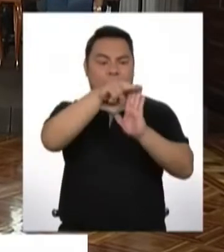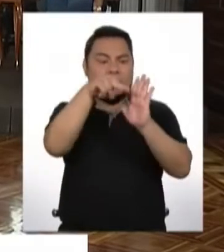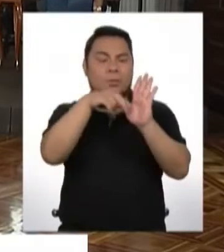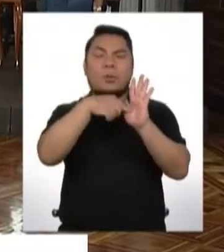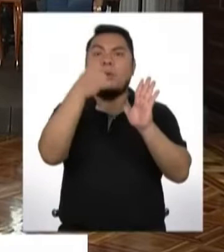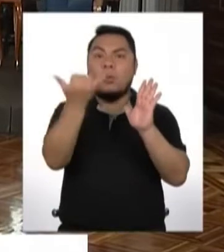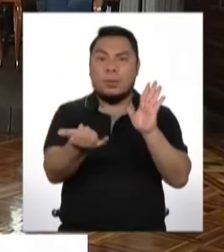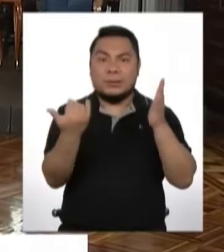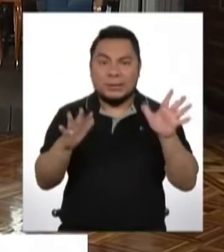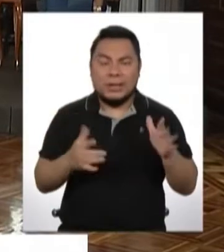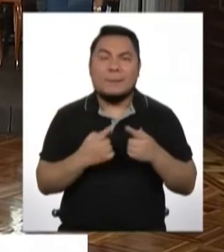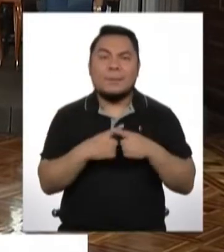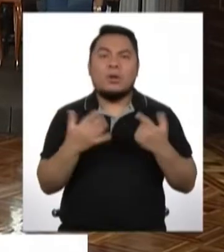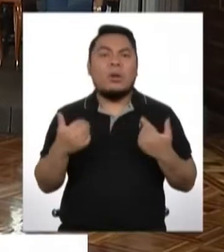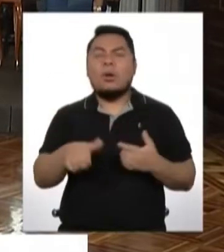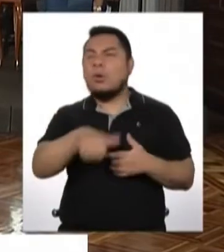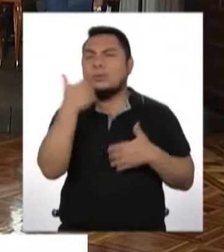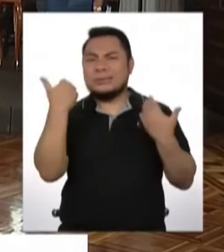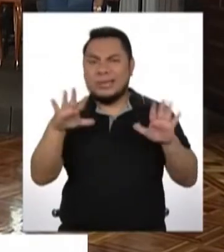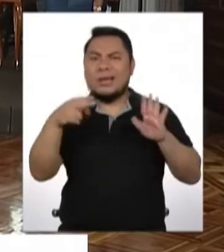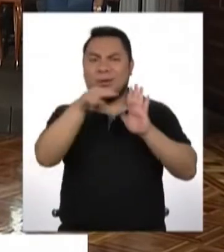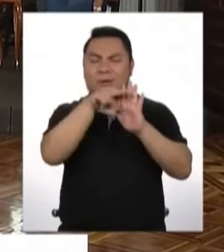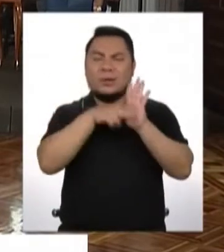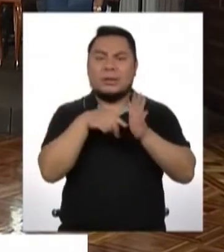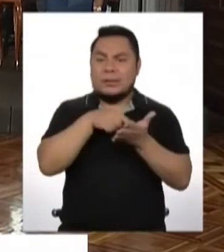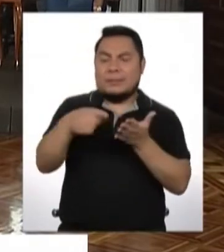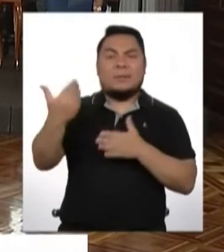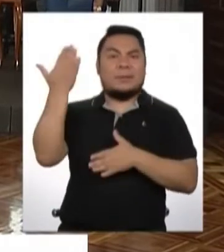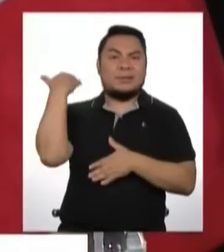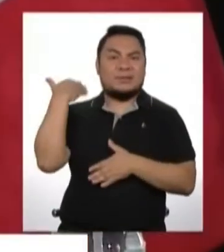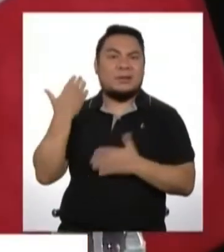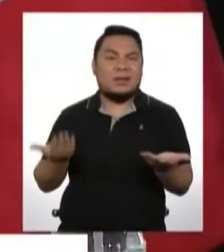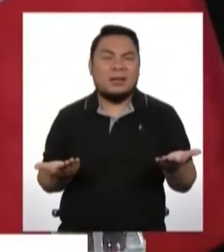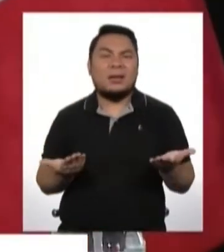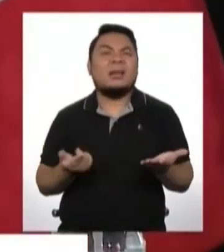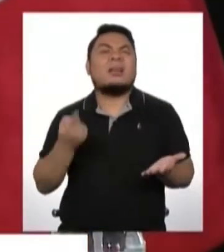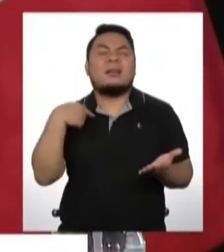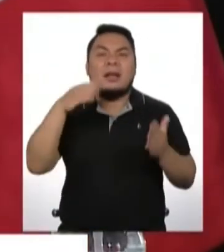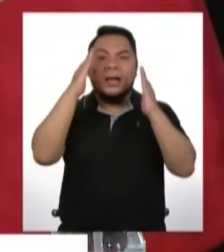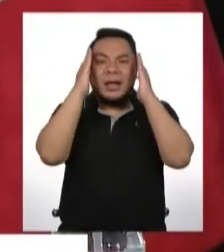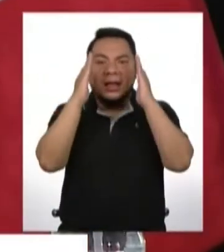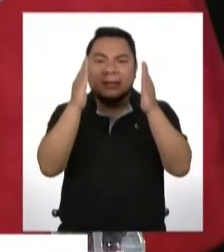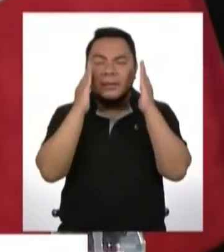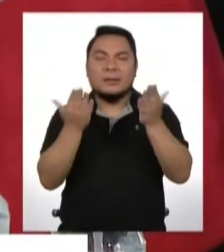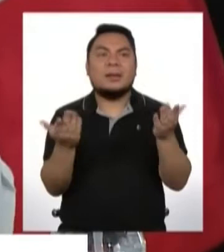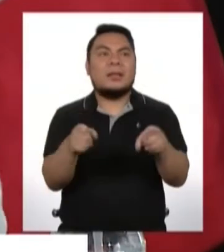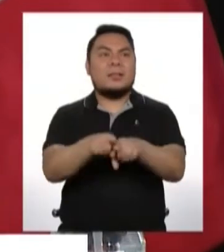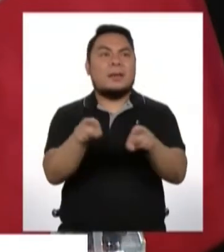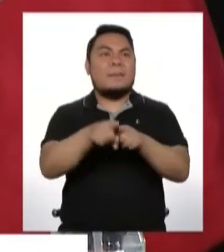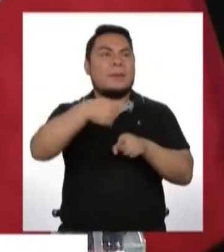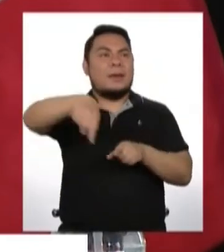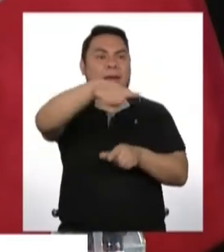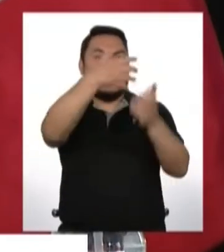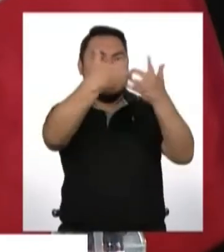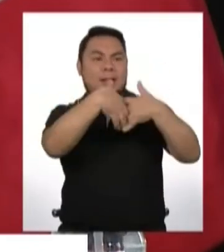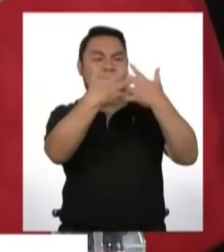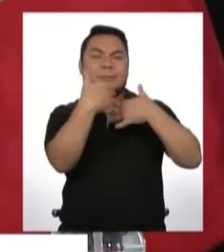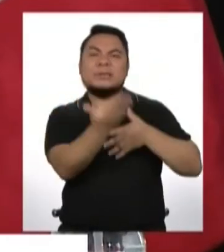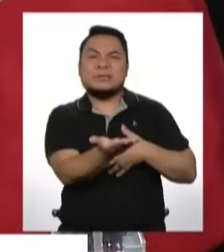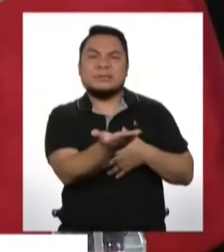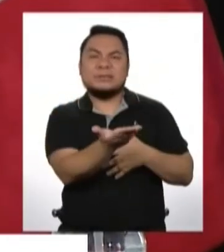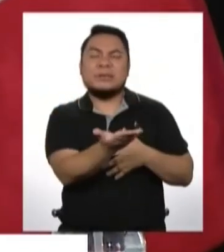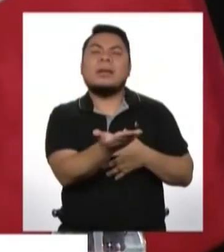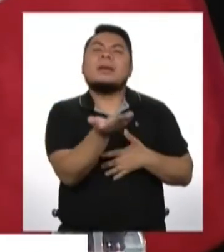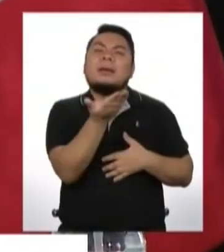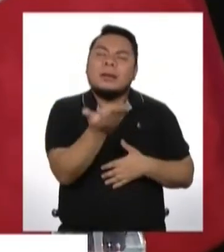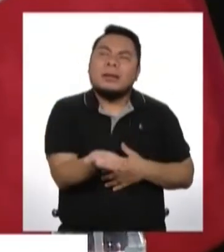ahora, pero ya hemos sacado normas la semana pasada para atender también a las empresas en